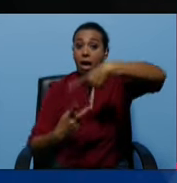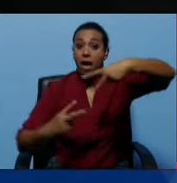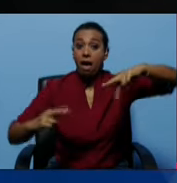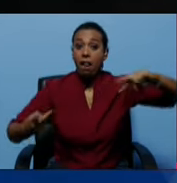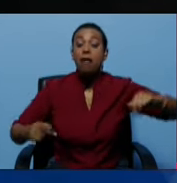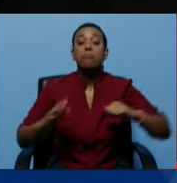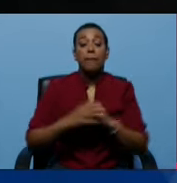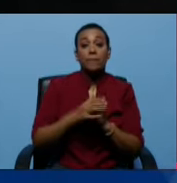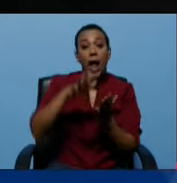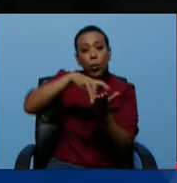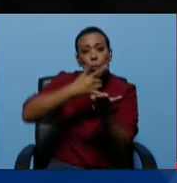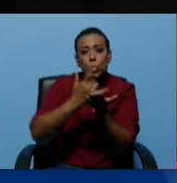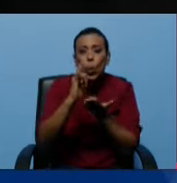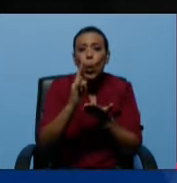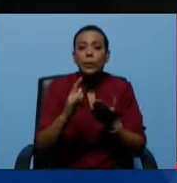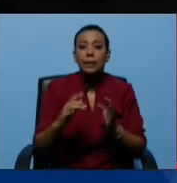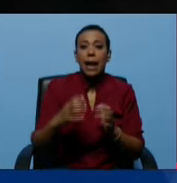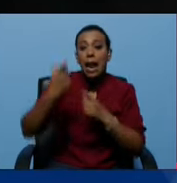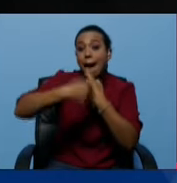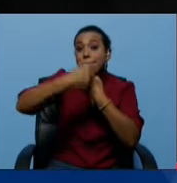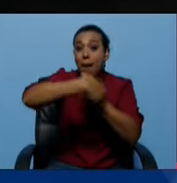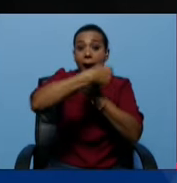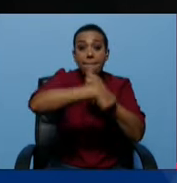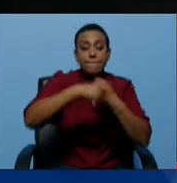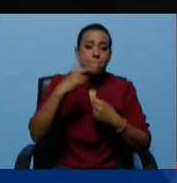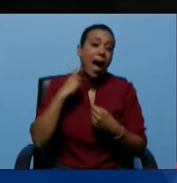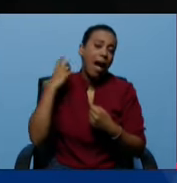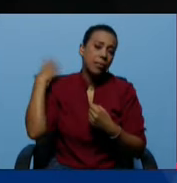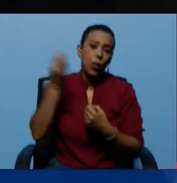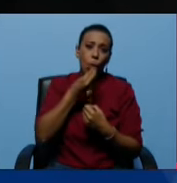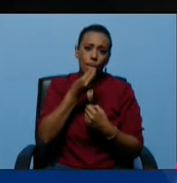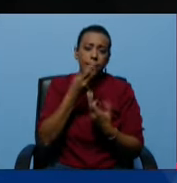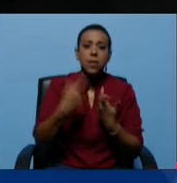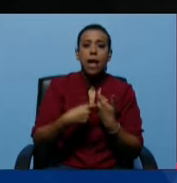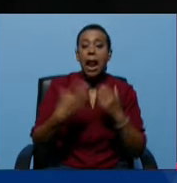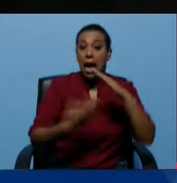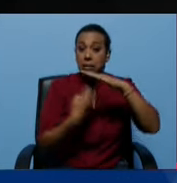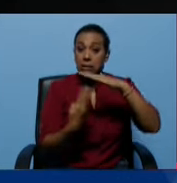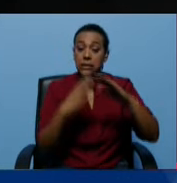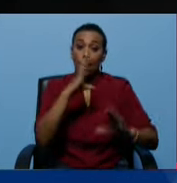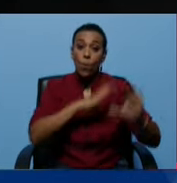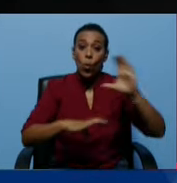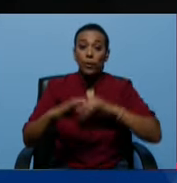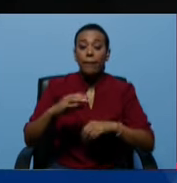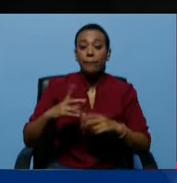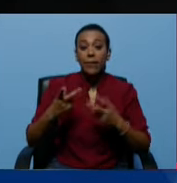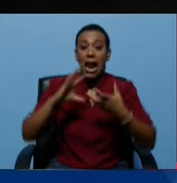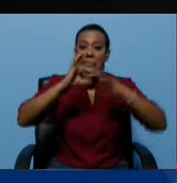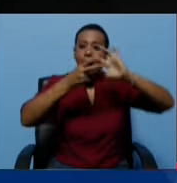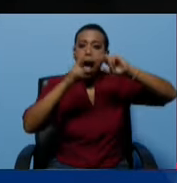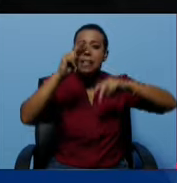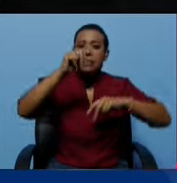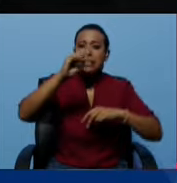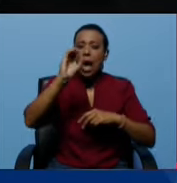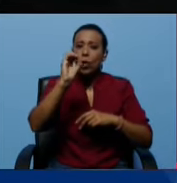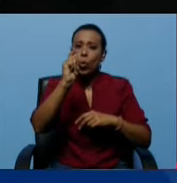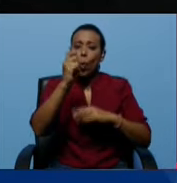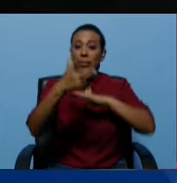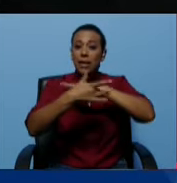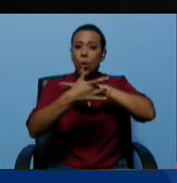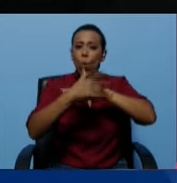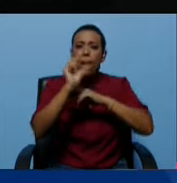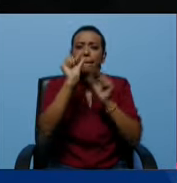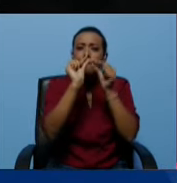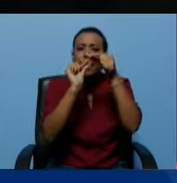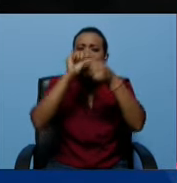áreas agroalimentarias, la papa, las ciencias básicas y la nanotecnología, todo lo que tiene que